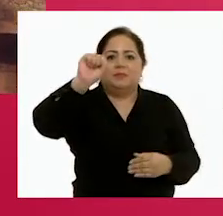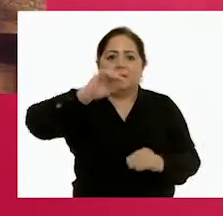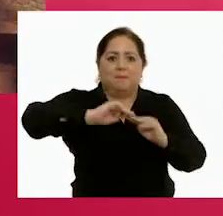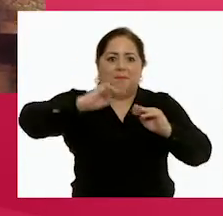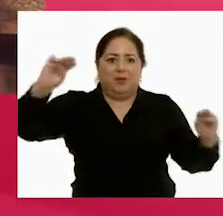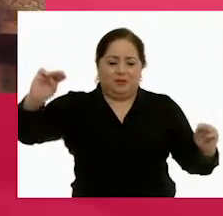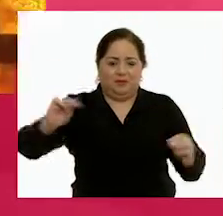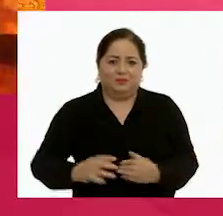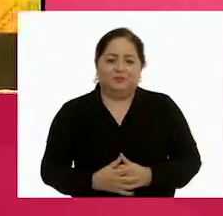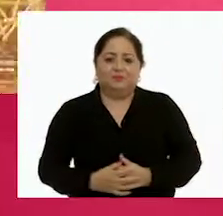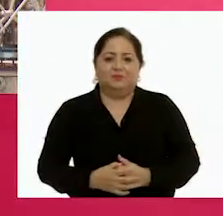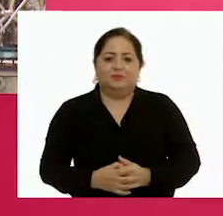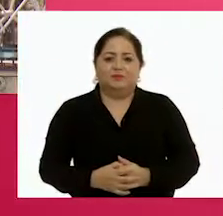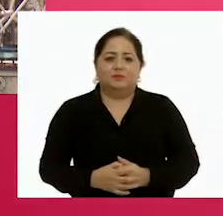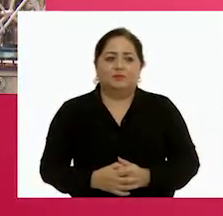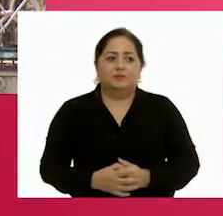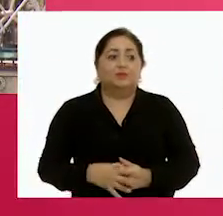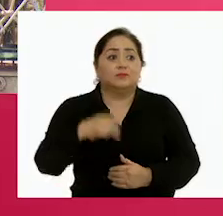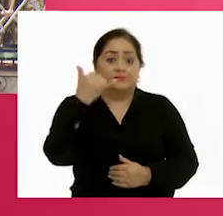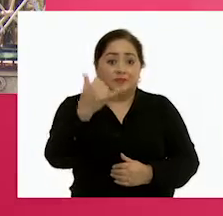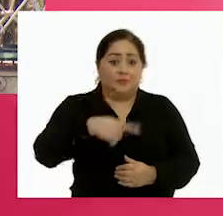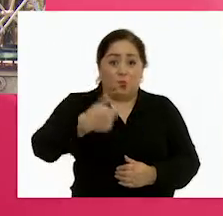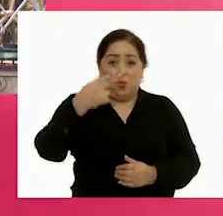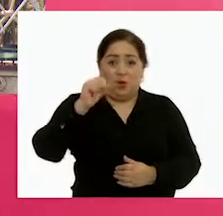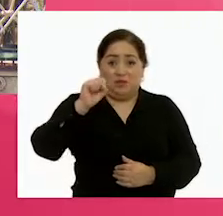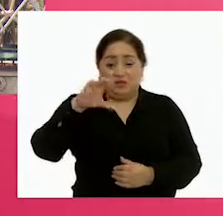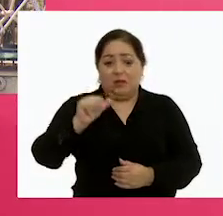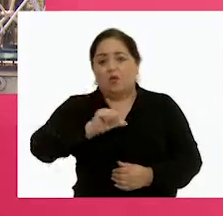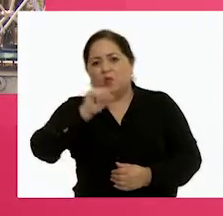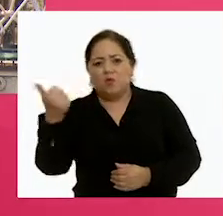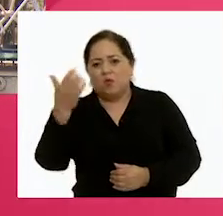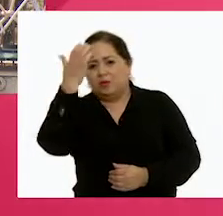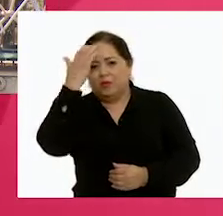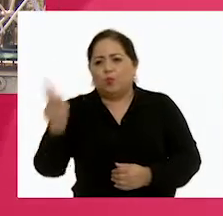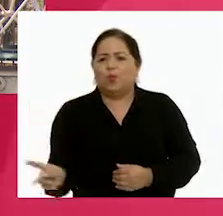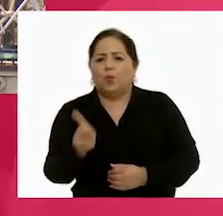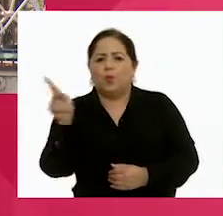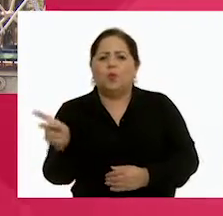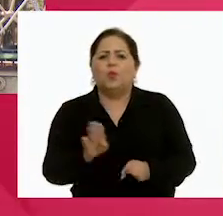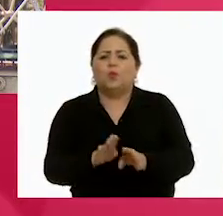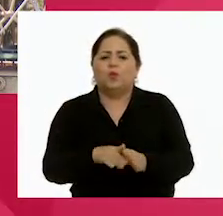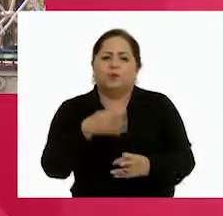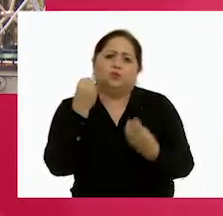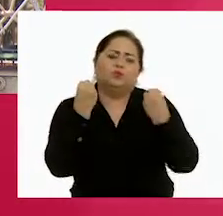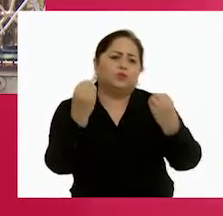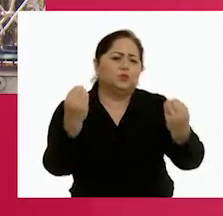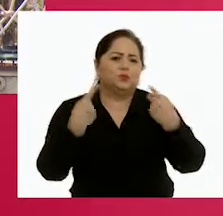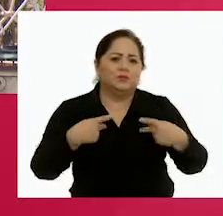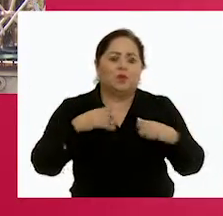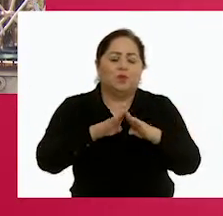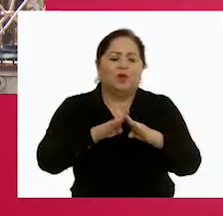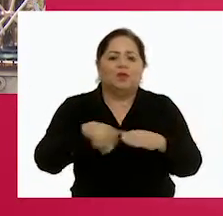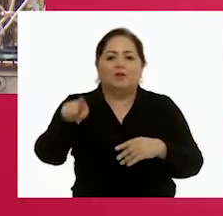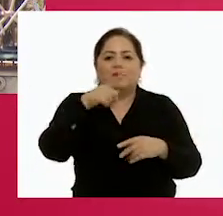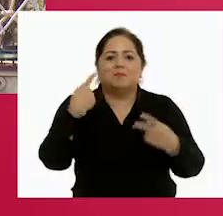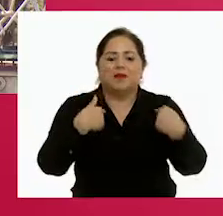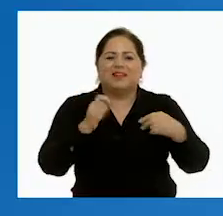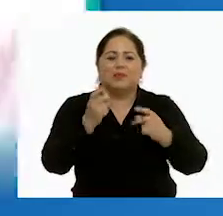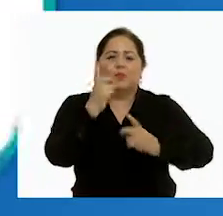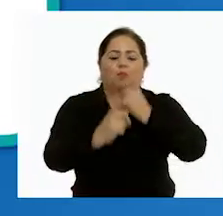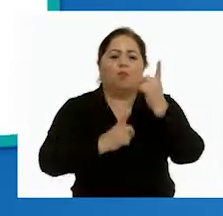altura. Y de la mágica Huasca vamos a conocer un colorido pueblo considerado por muchos como un santuario para los